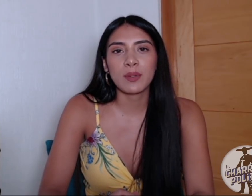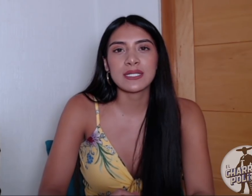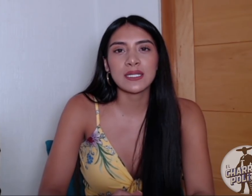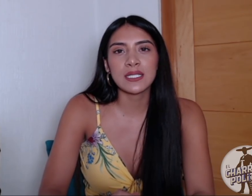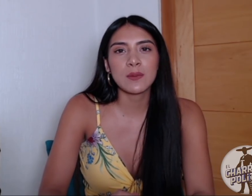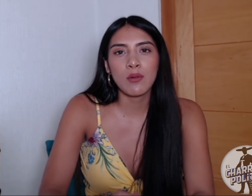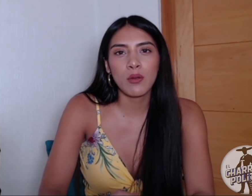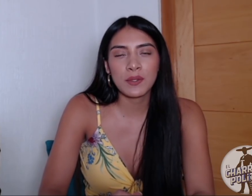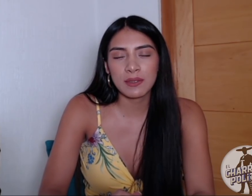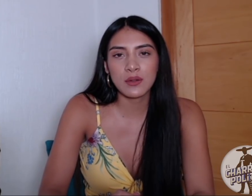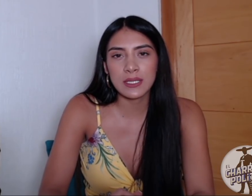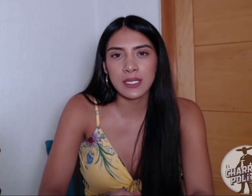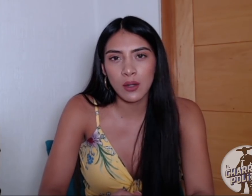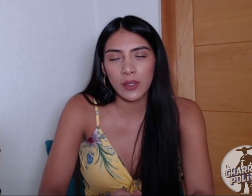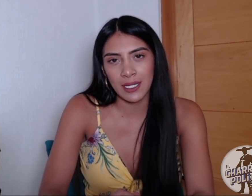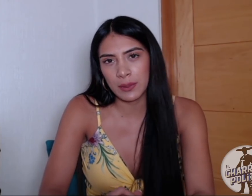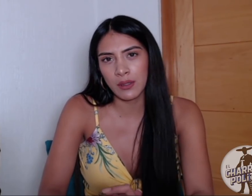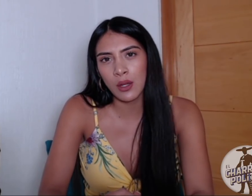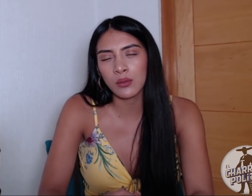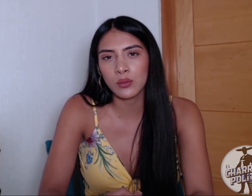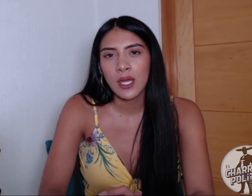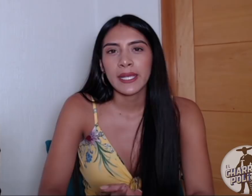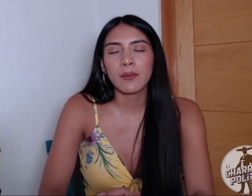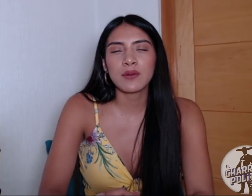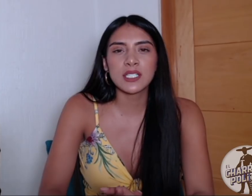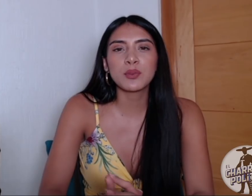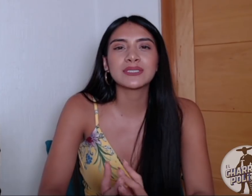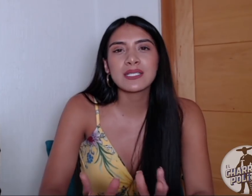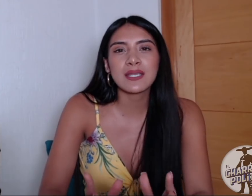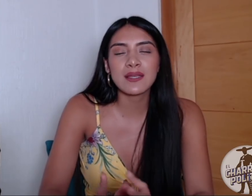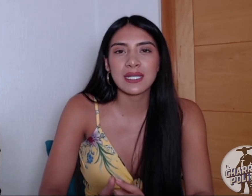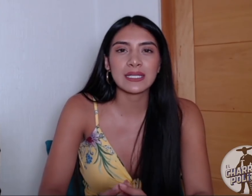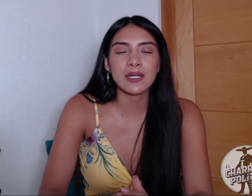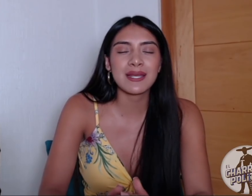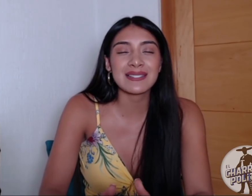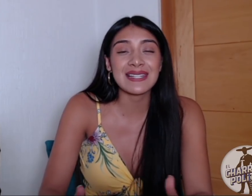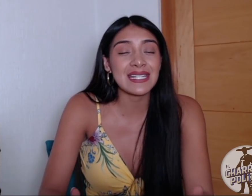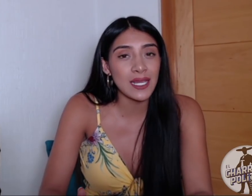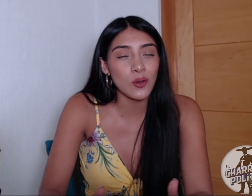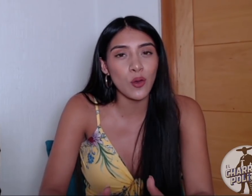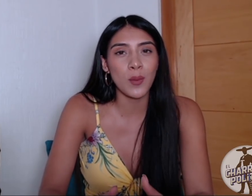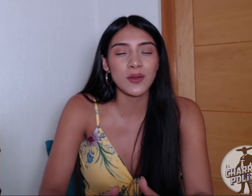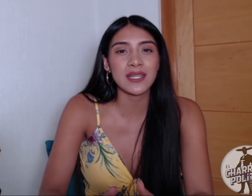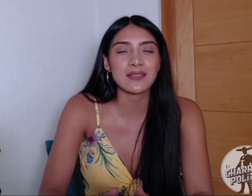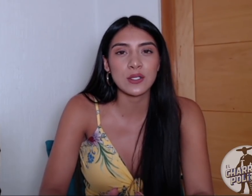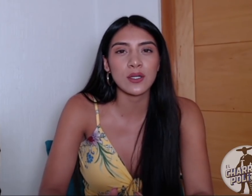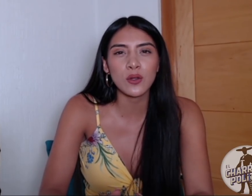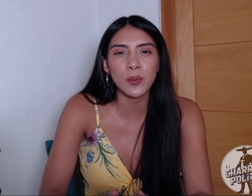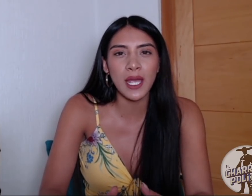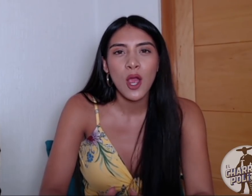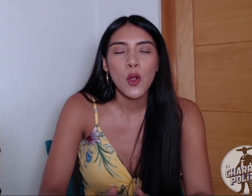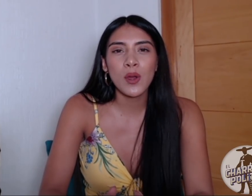donde el presidente Andrés Manuel López Obrador señaló y le pidió a la ONU que, bueno, estas potencias que tienen más dinero o mayor